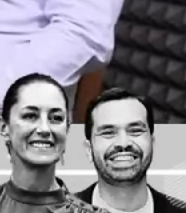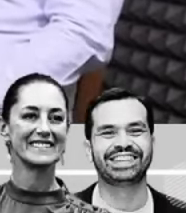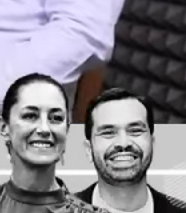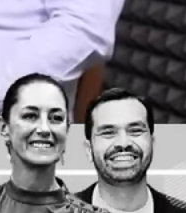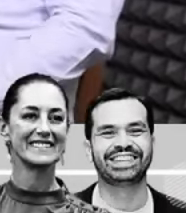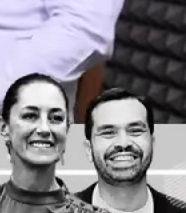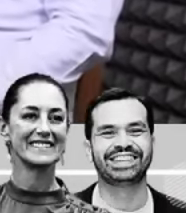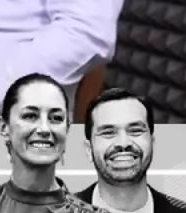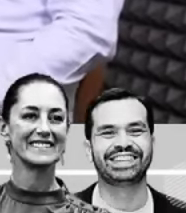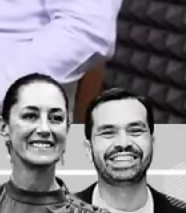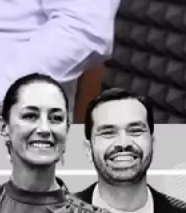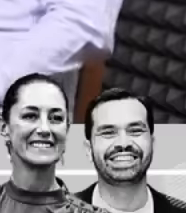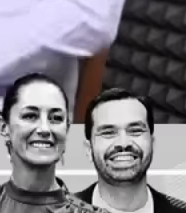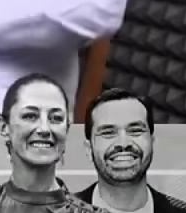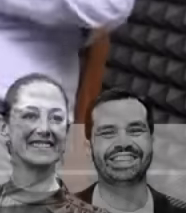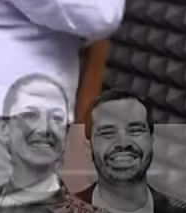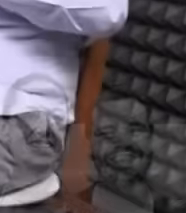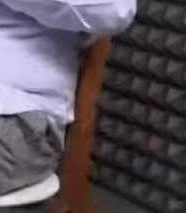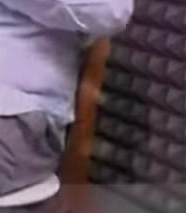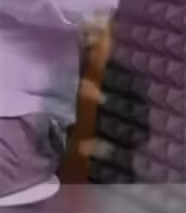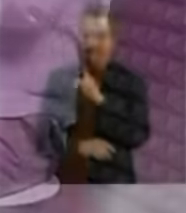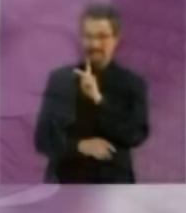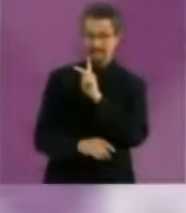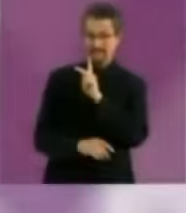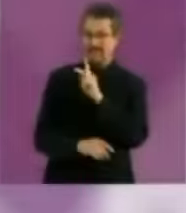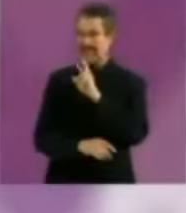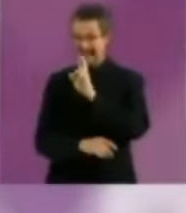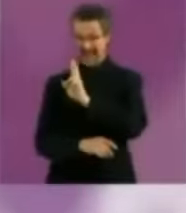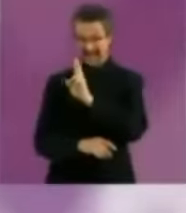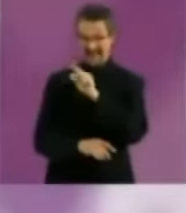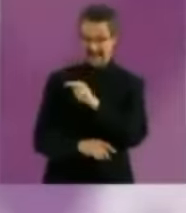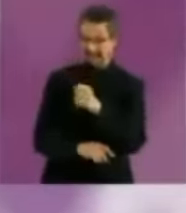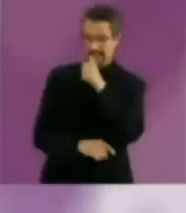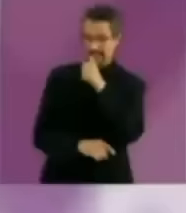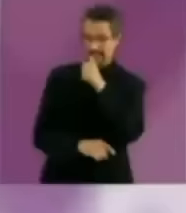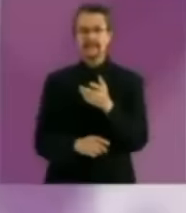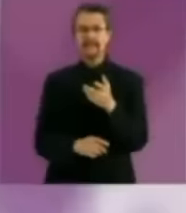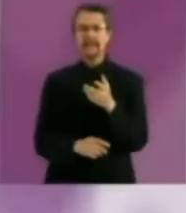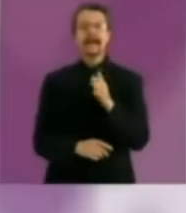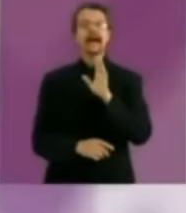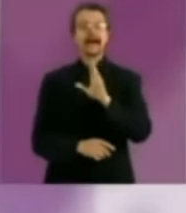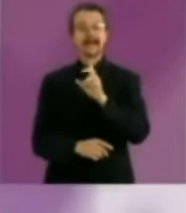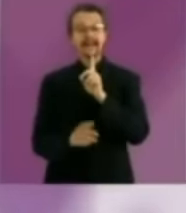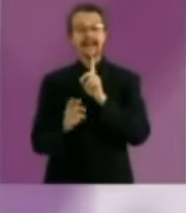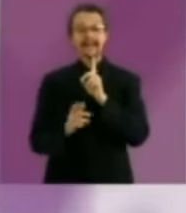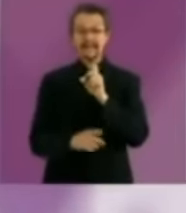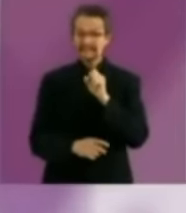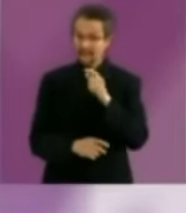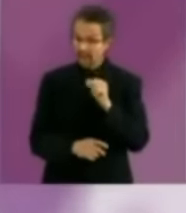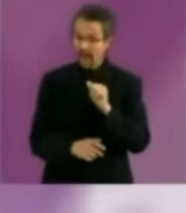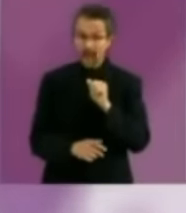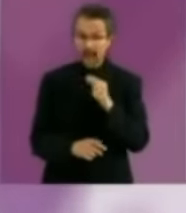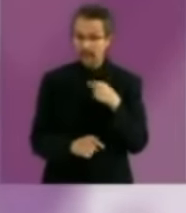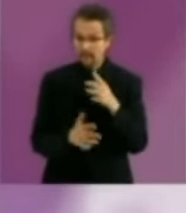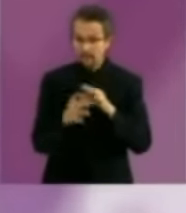ve muy padre. En fin, creo que Álvarez, mira, esa risa.